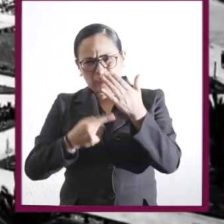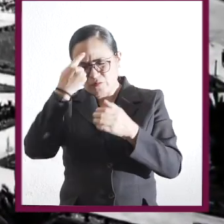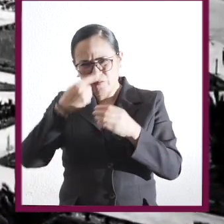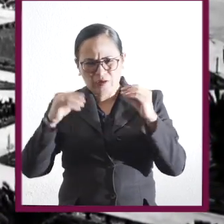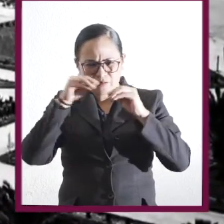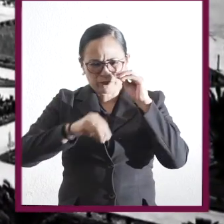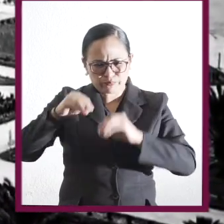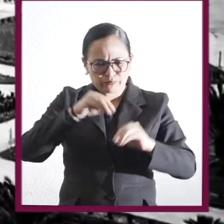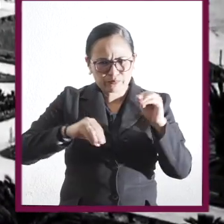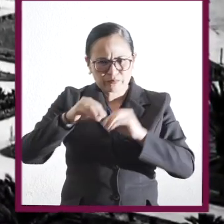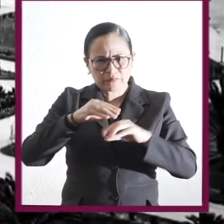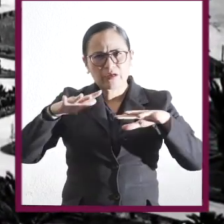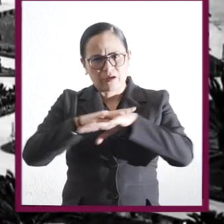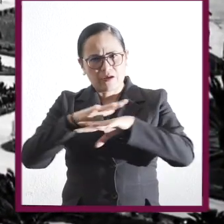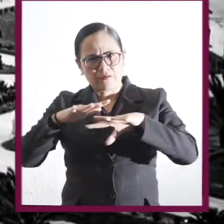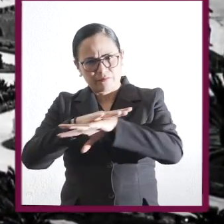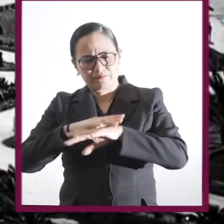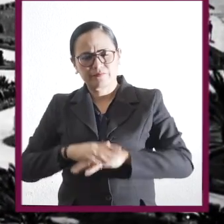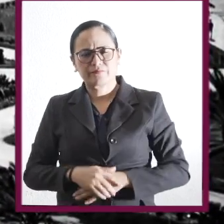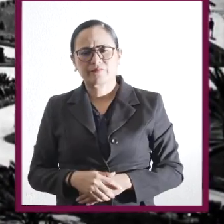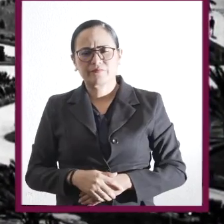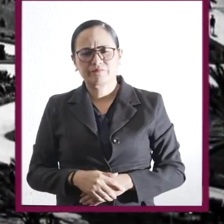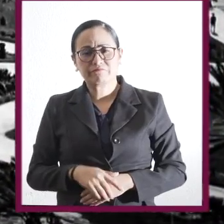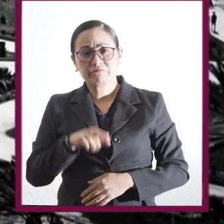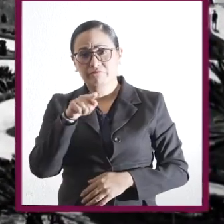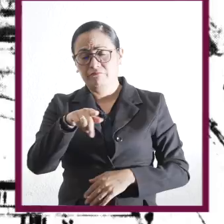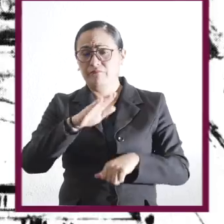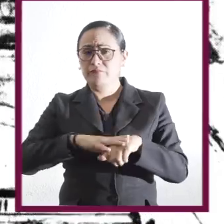que modificaron el rostro del primer cuadro.